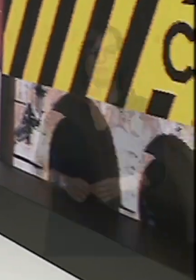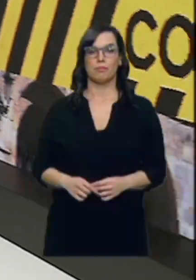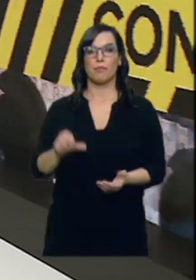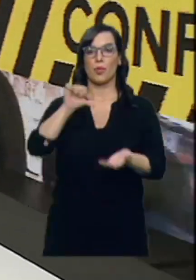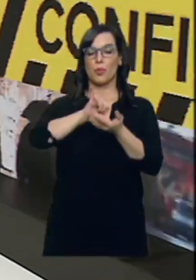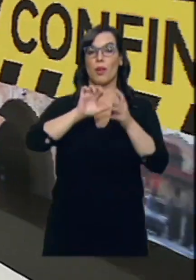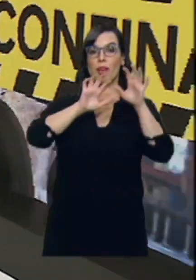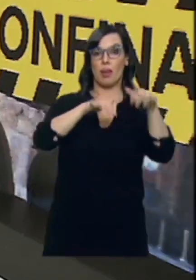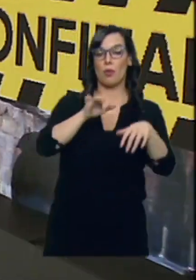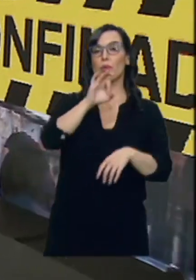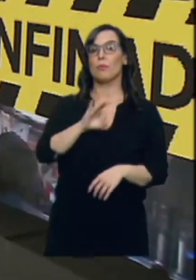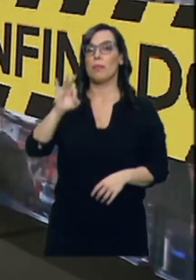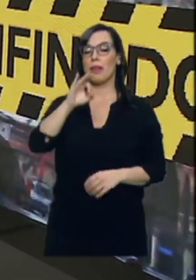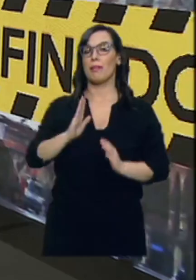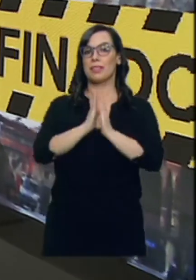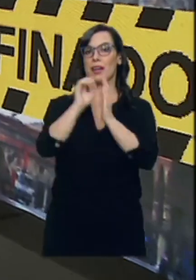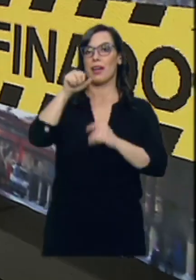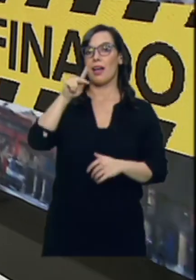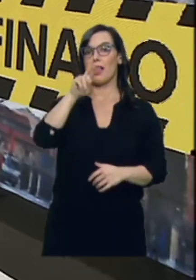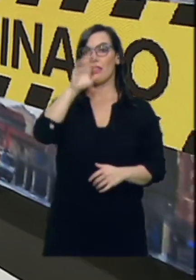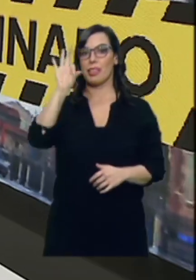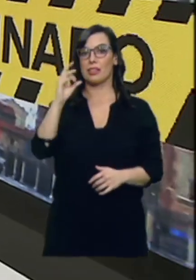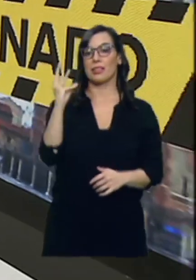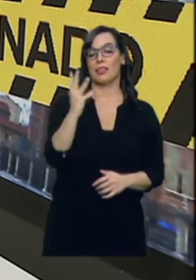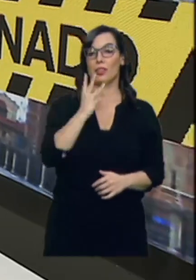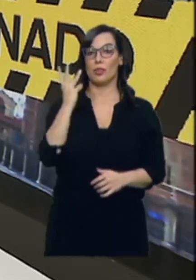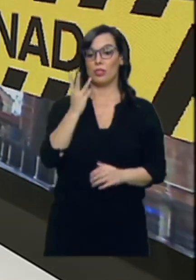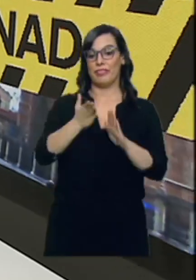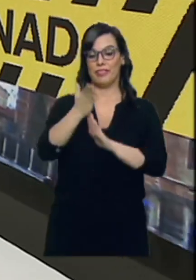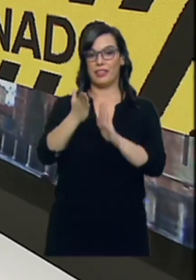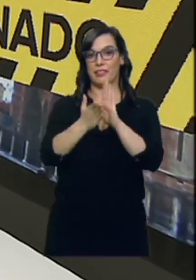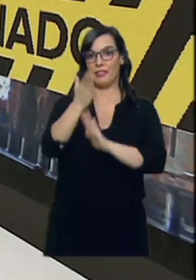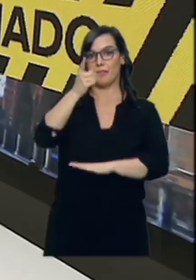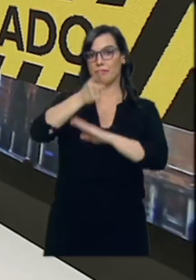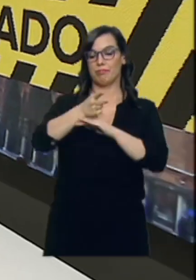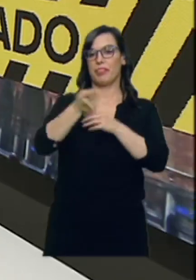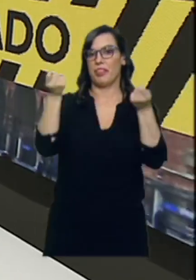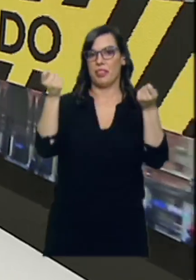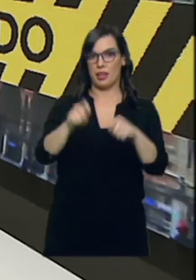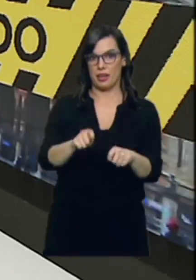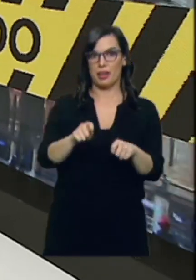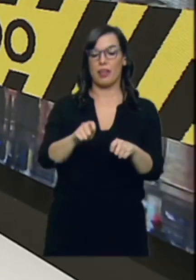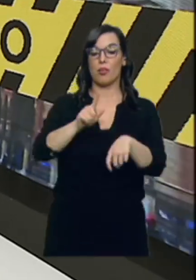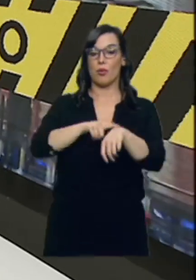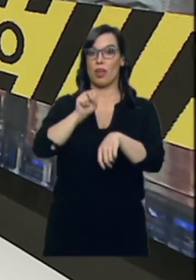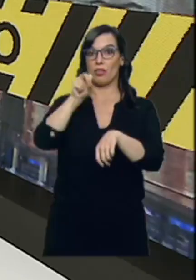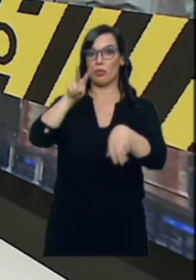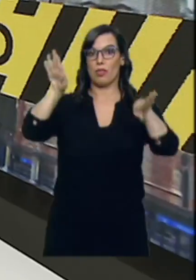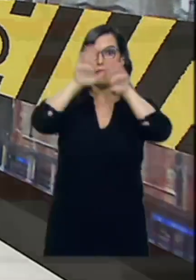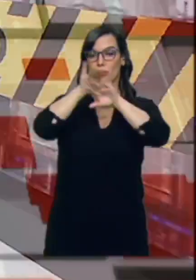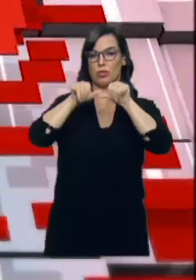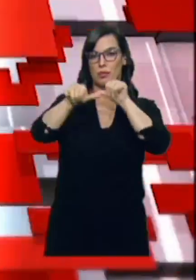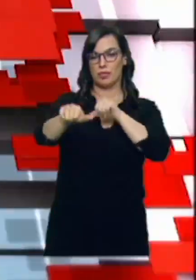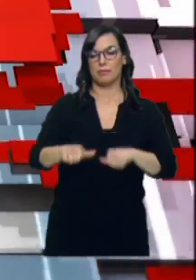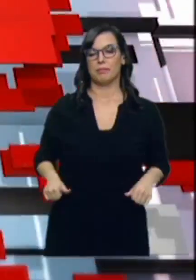León, Palencia y San Andrés del Rabanedo apuran las horas previas al confinamiento. Esta medianoche entra en vigor.